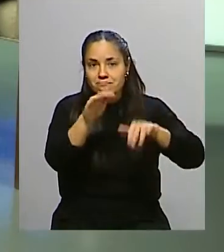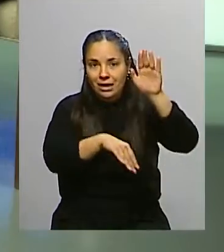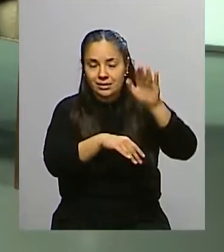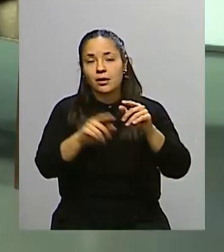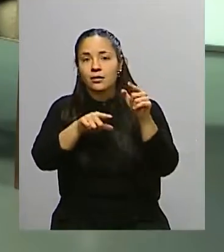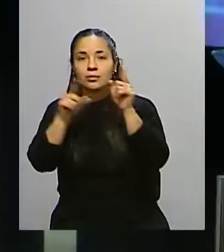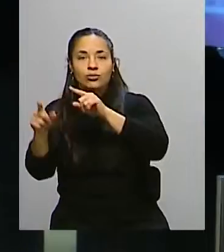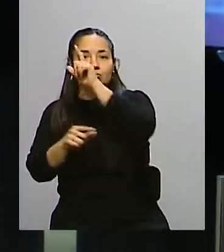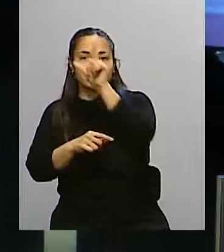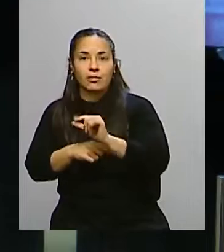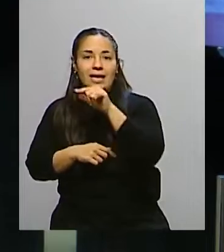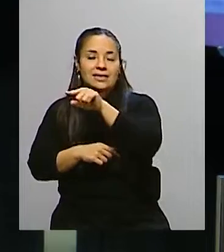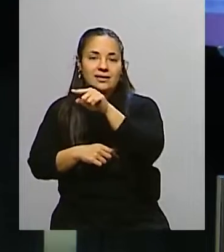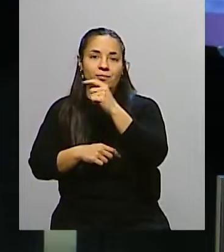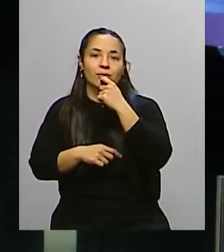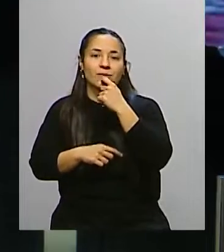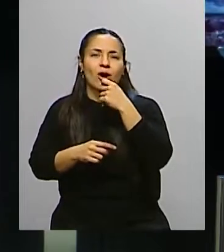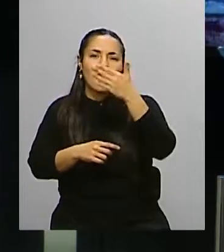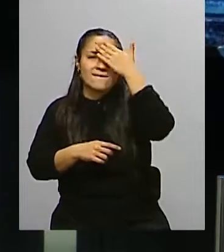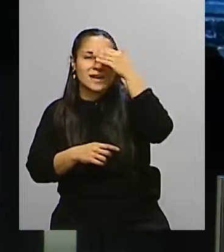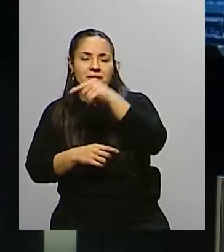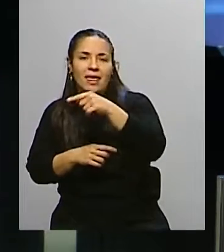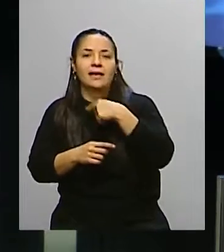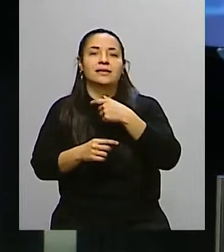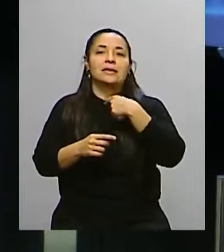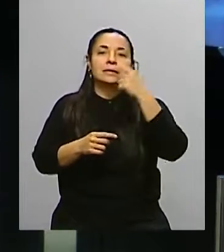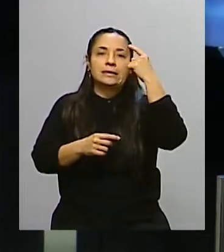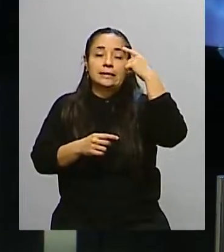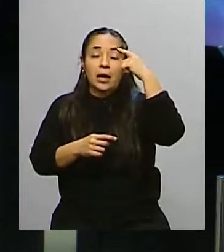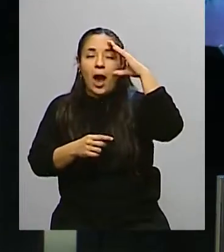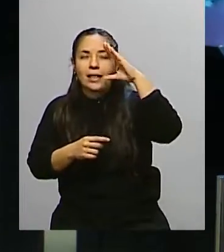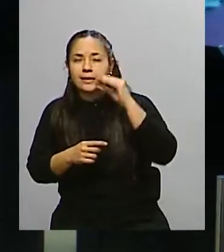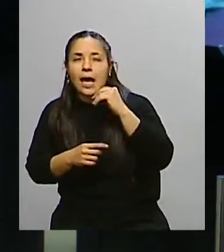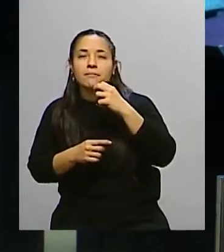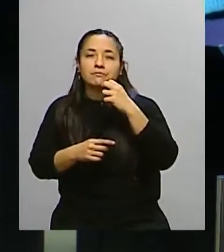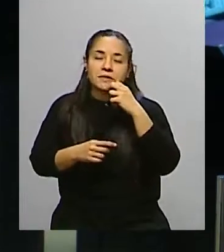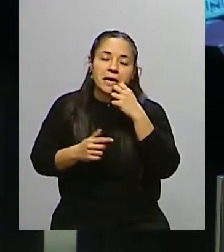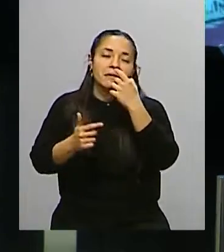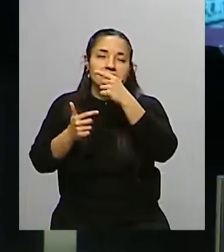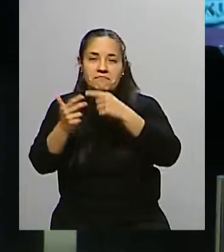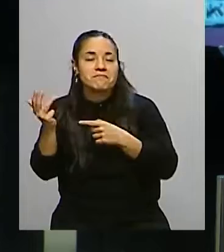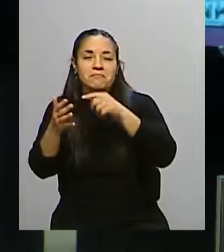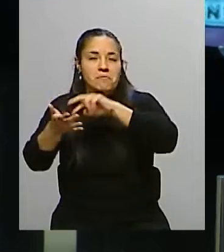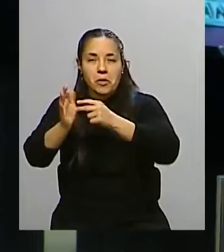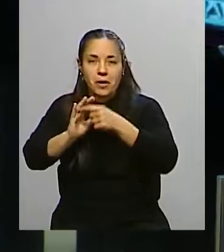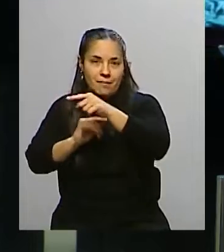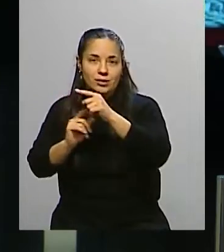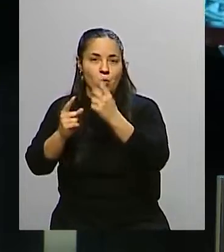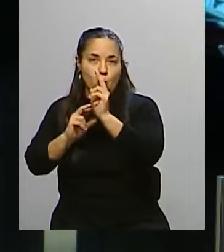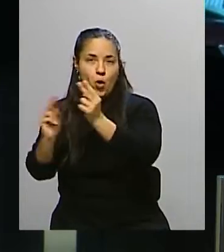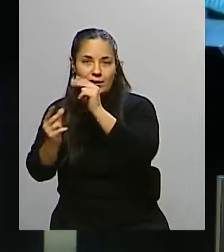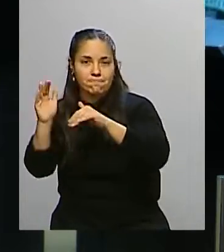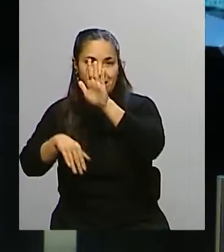enfermedades como el Alzheimer y enfermedades de tipo de afección cardíaca son las principales causas de muerte. Entonces, me imagino que en la